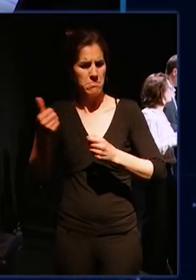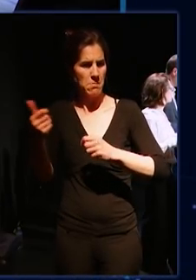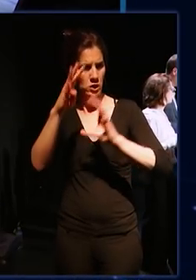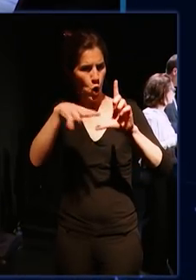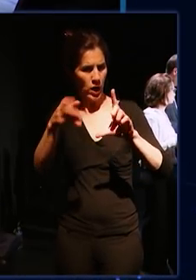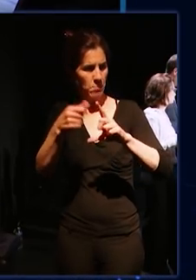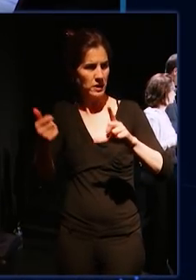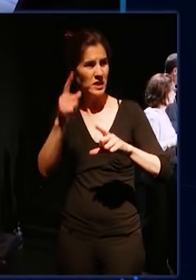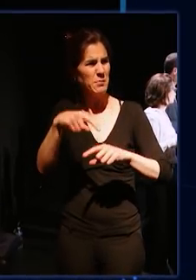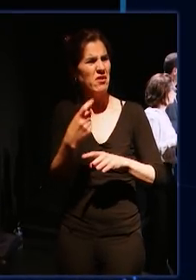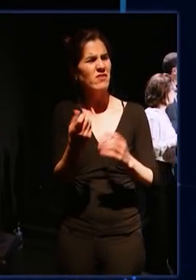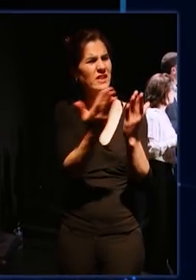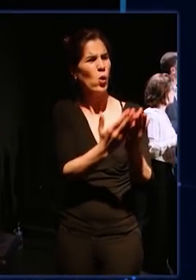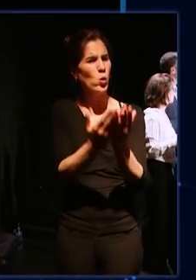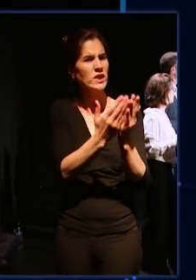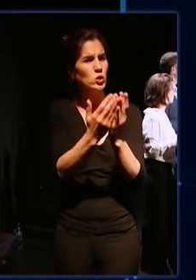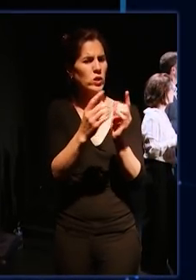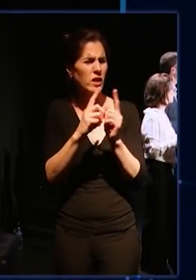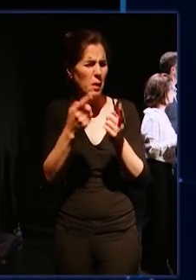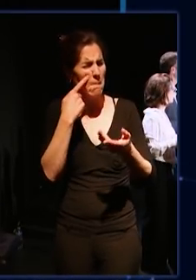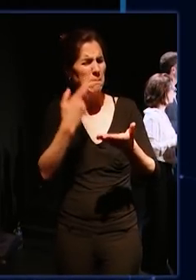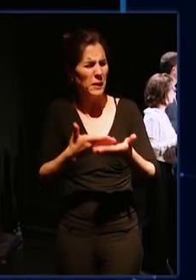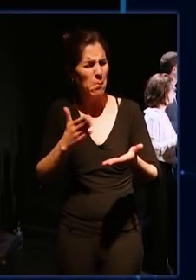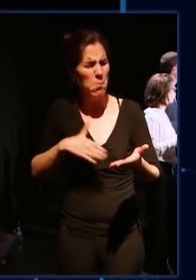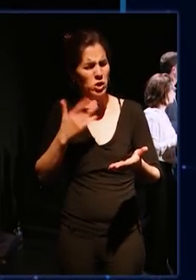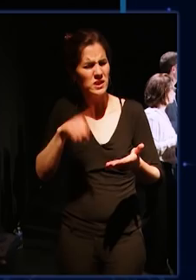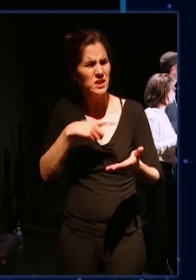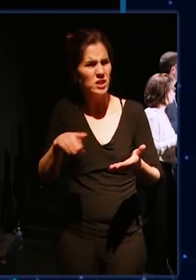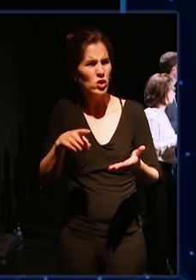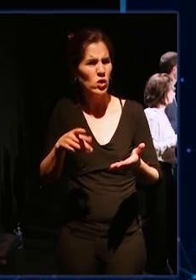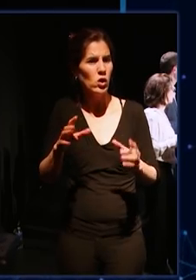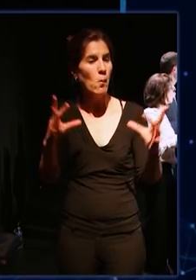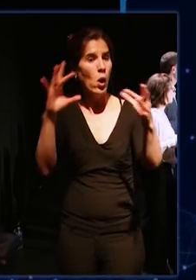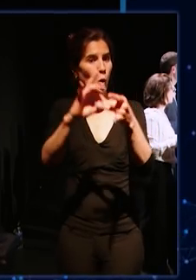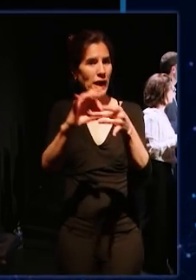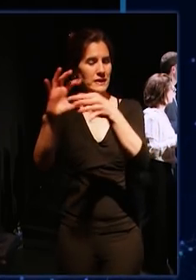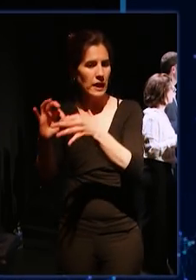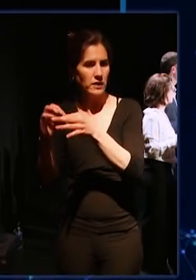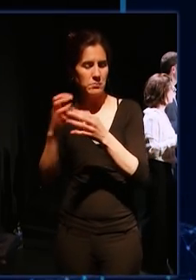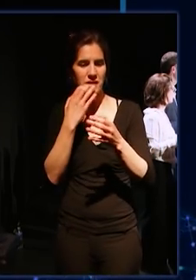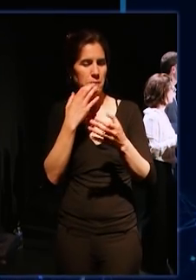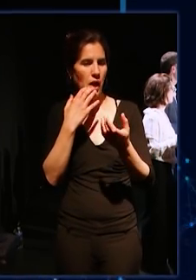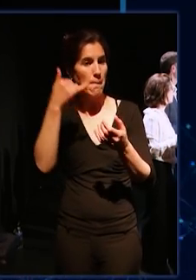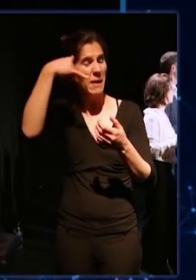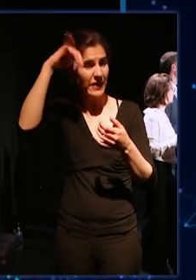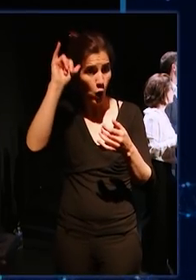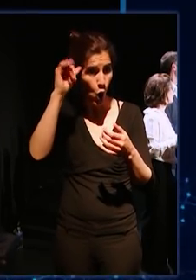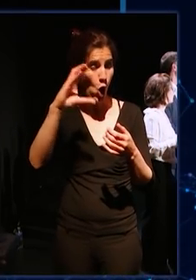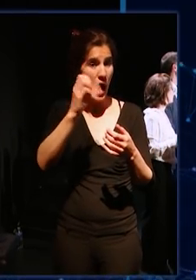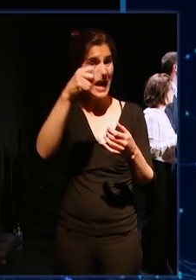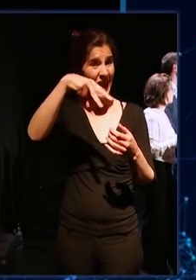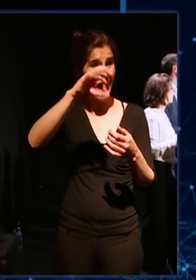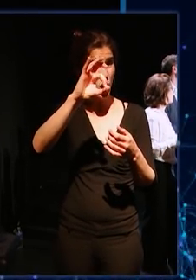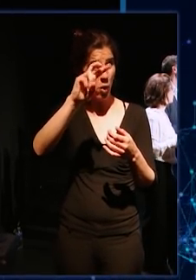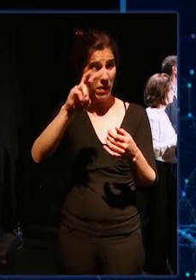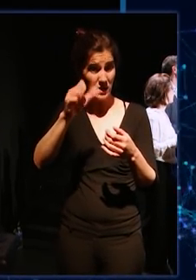un estudio de viabilidad de la conexión de Cánovas, Cardedeu, Mataró en bus, e incluso presionar para que se acabe de cerrar